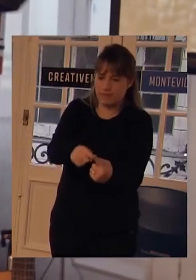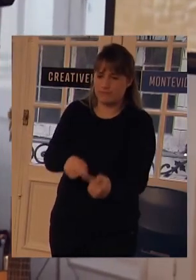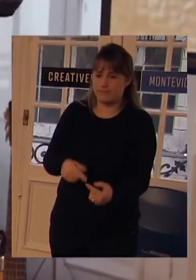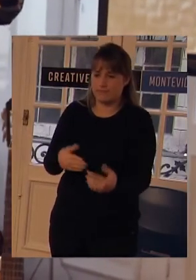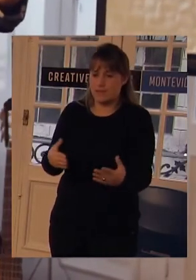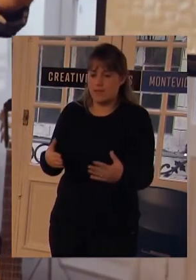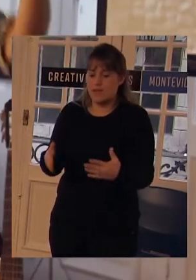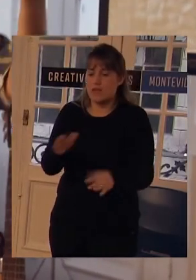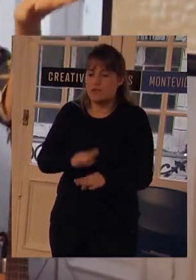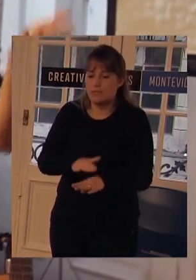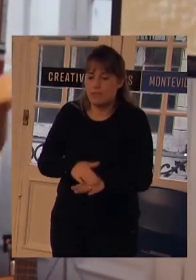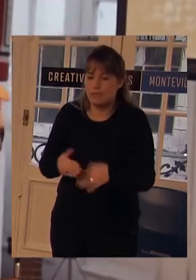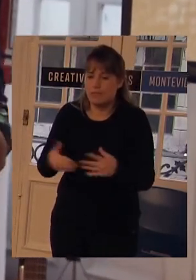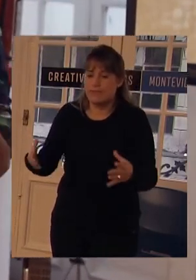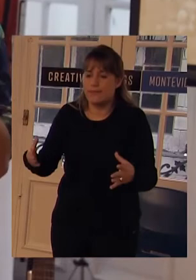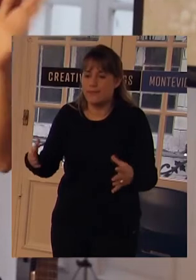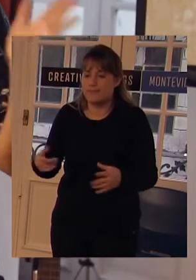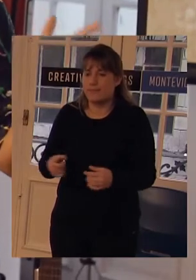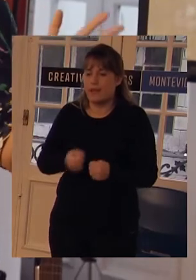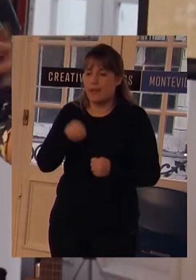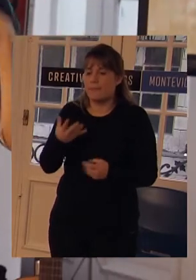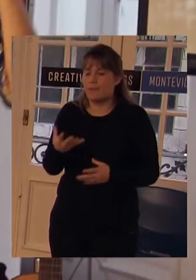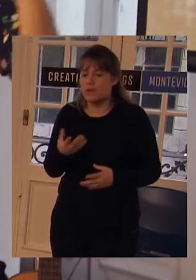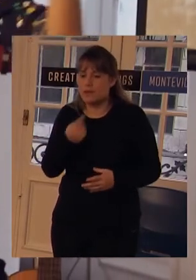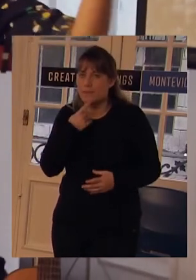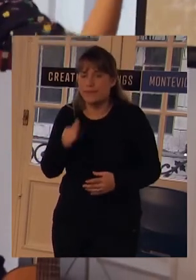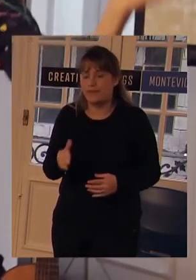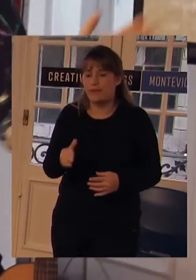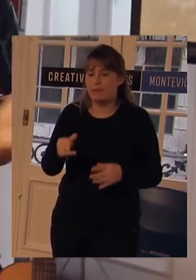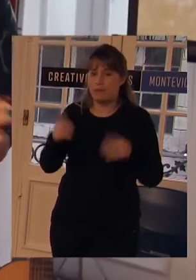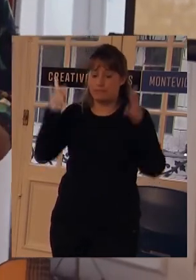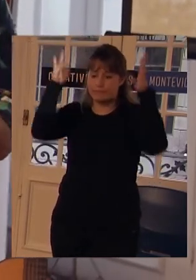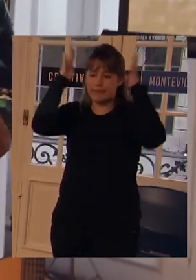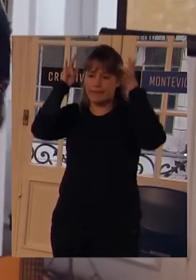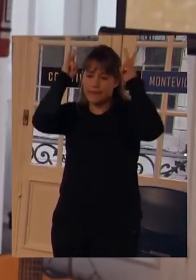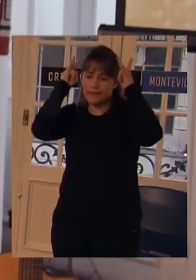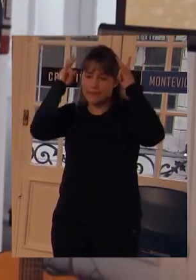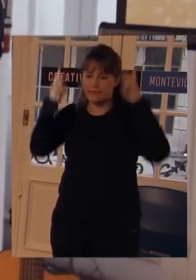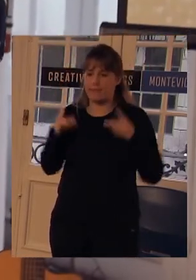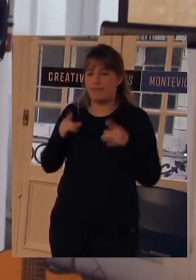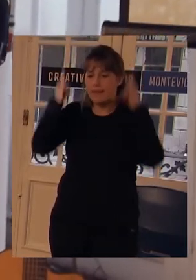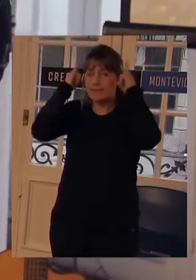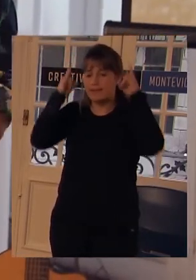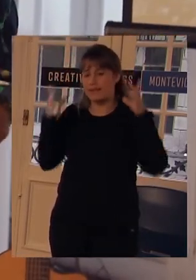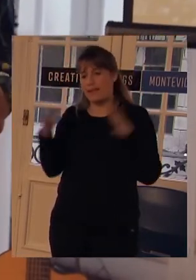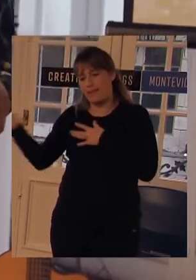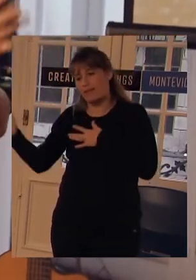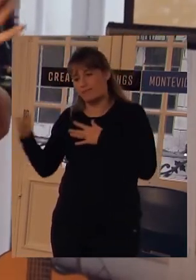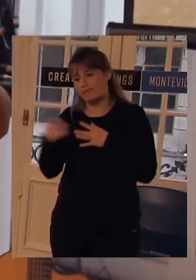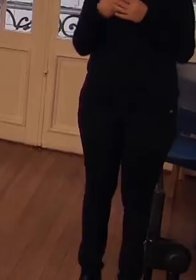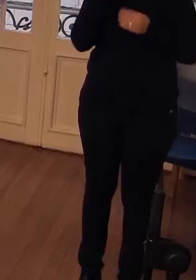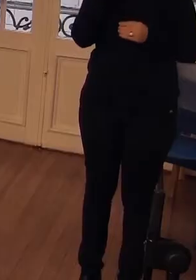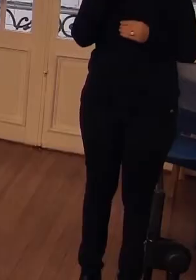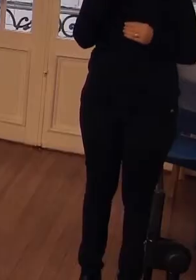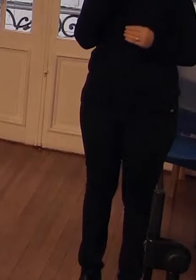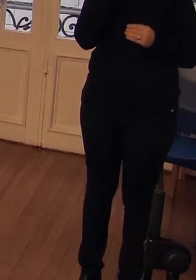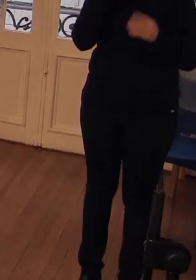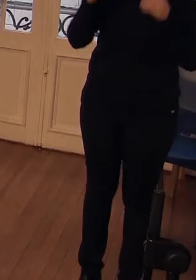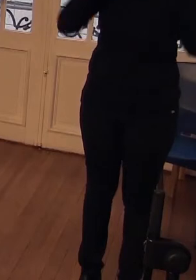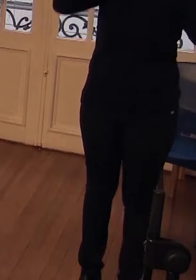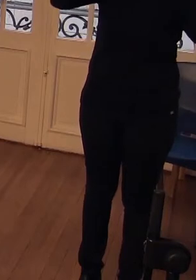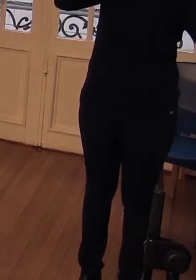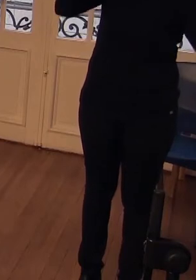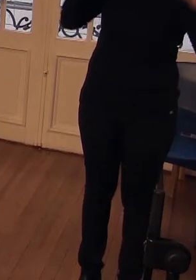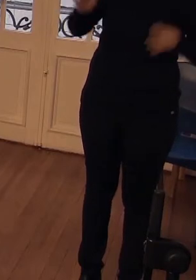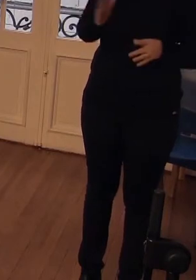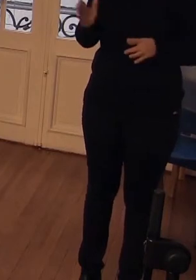el momento en que el príncipe le da el beso a la bella durmiente y bueno, tal, y todo es mágico. Después no sabemos qué pasa, después no sabemos que si el príncipe